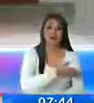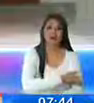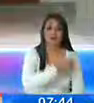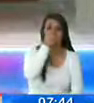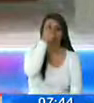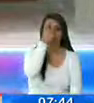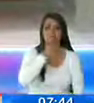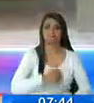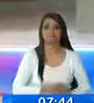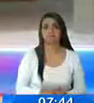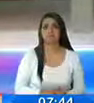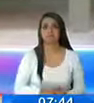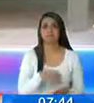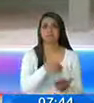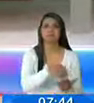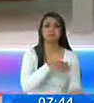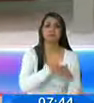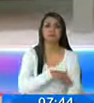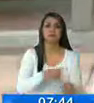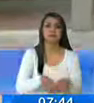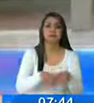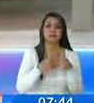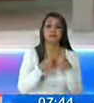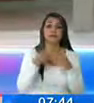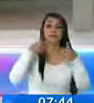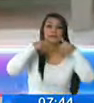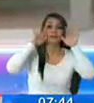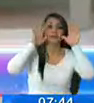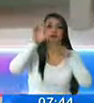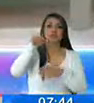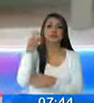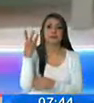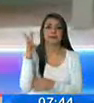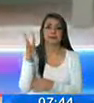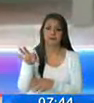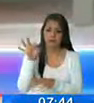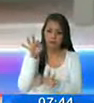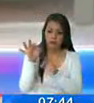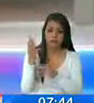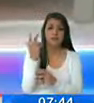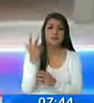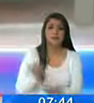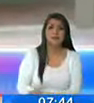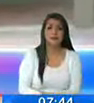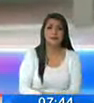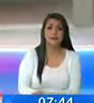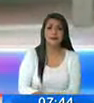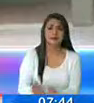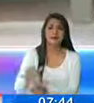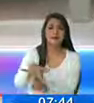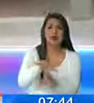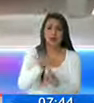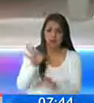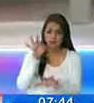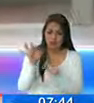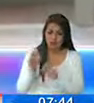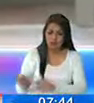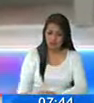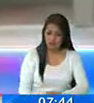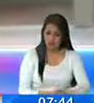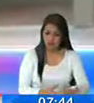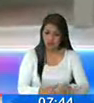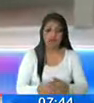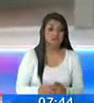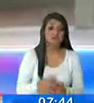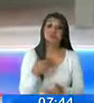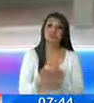reflexión. Este proyecto nace en el diciembre del 2016, cuando fueron encontrados 3 cadáveres de bebés en el Parque Lineal, y